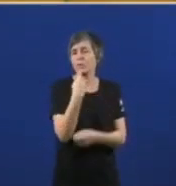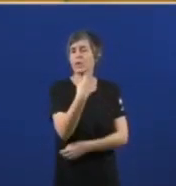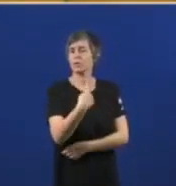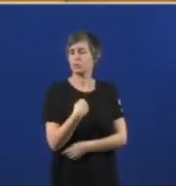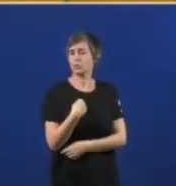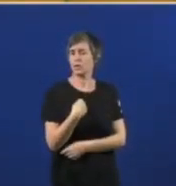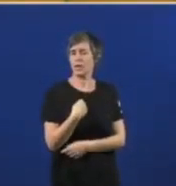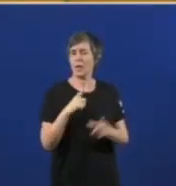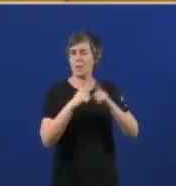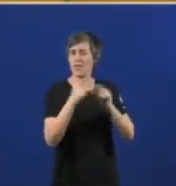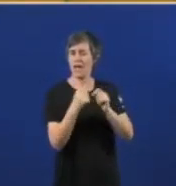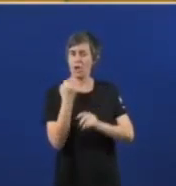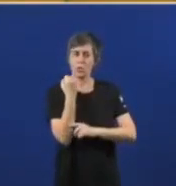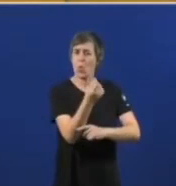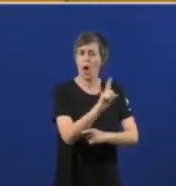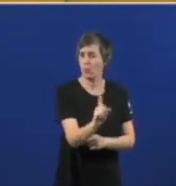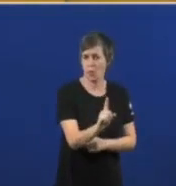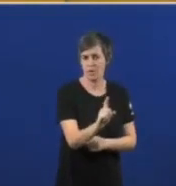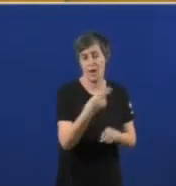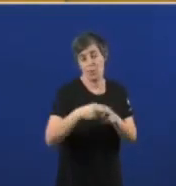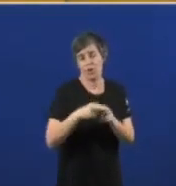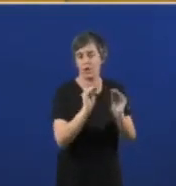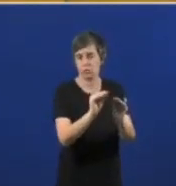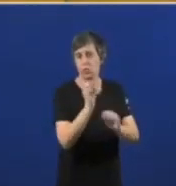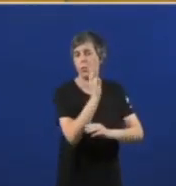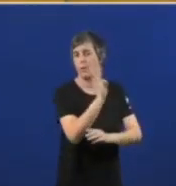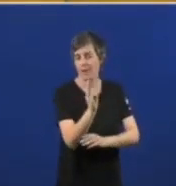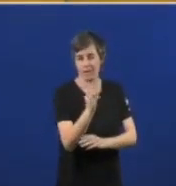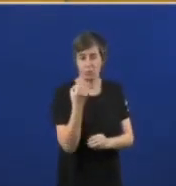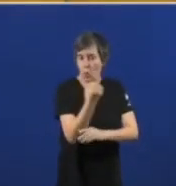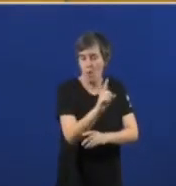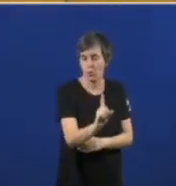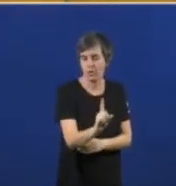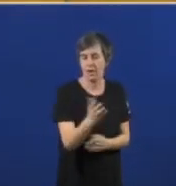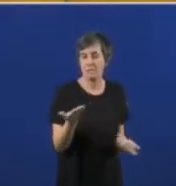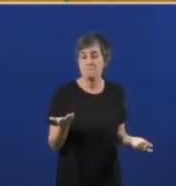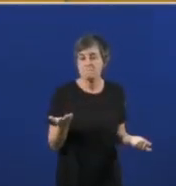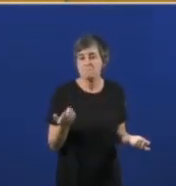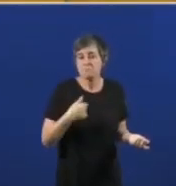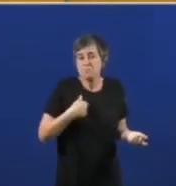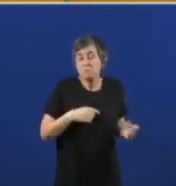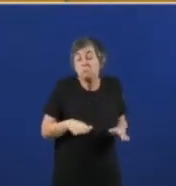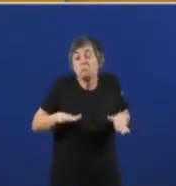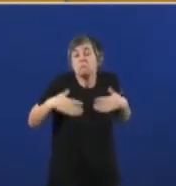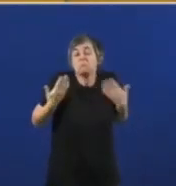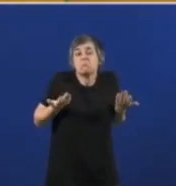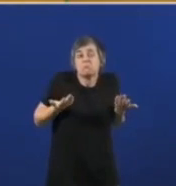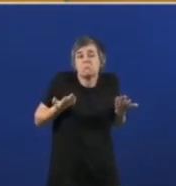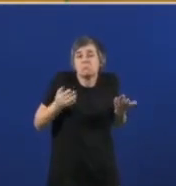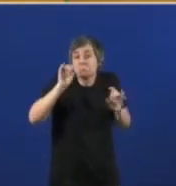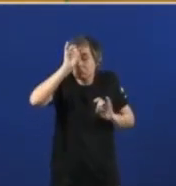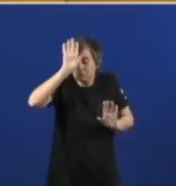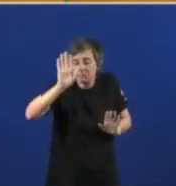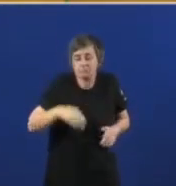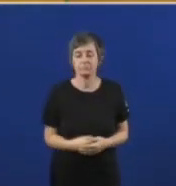o BNG non apoia as políticas do Partido Popular. Realmente é unha cousa sorprendente, señor Feijóo.